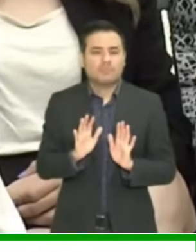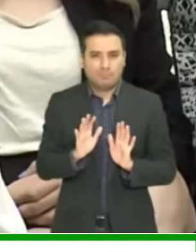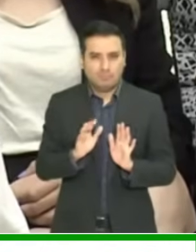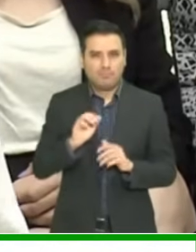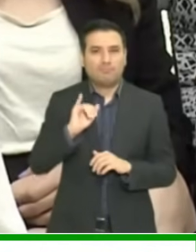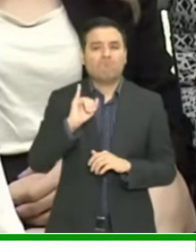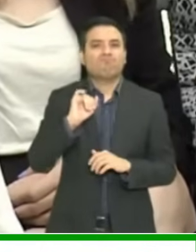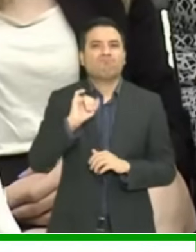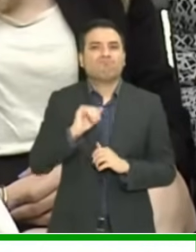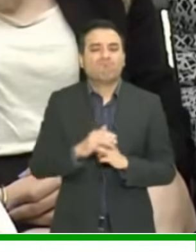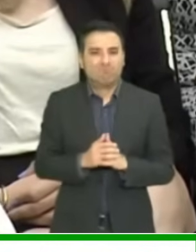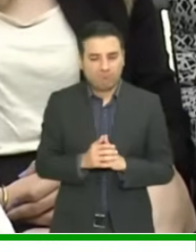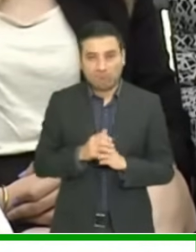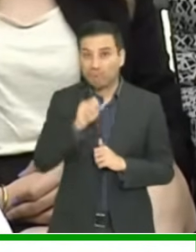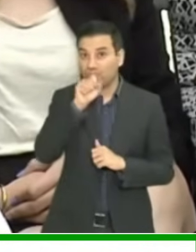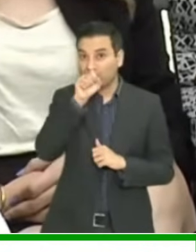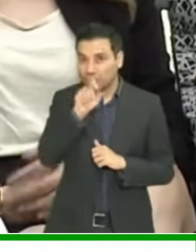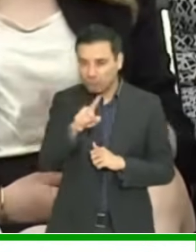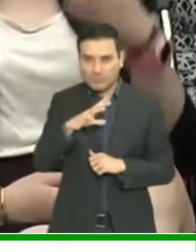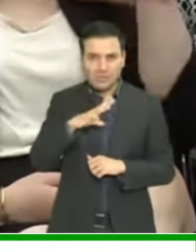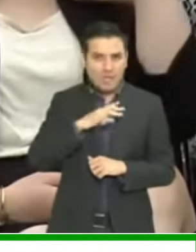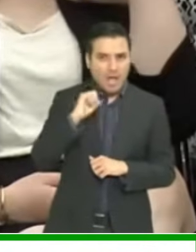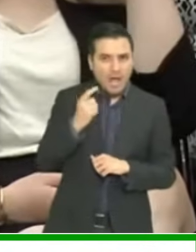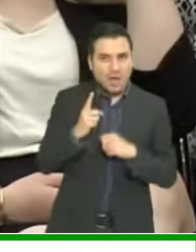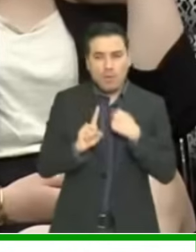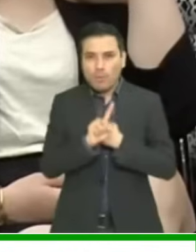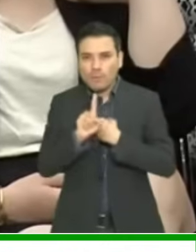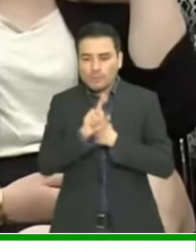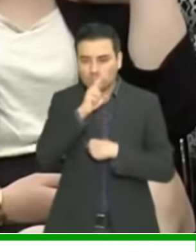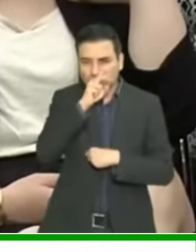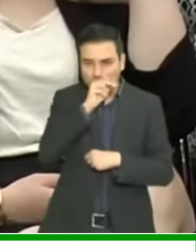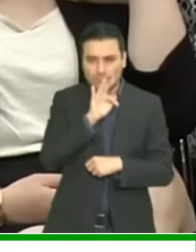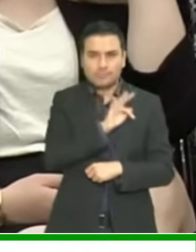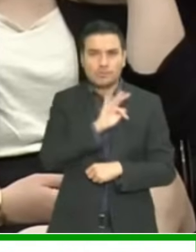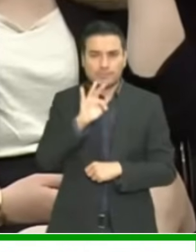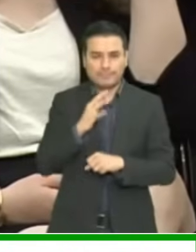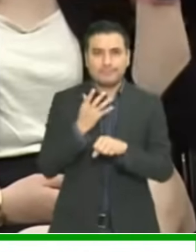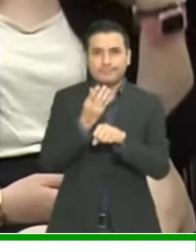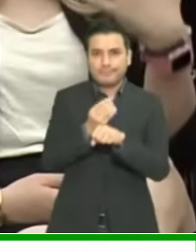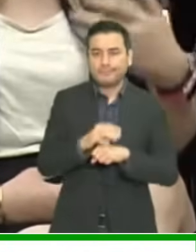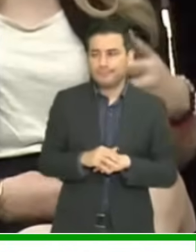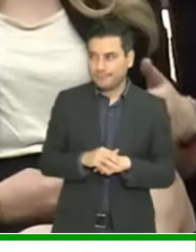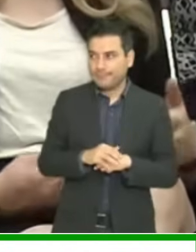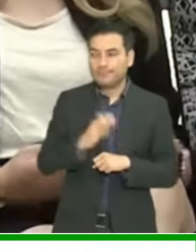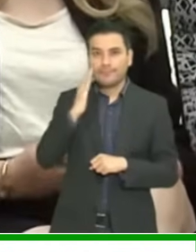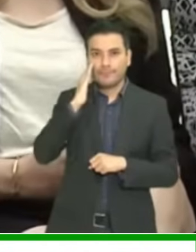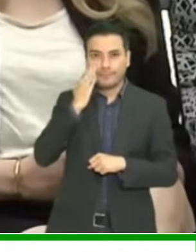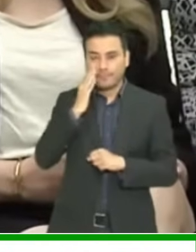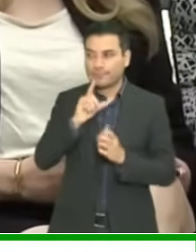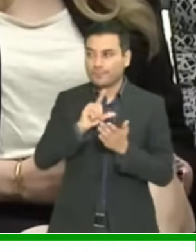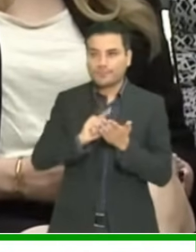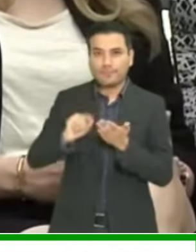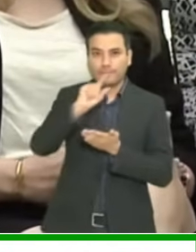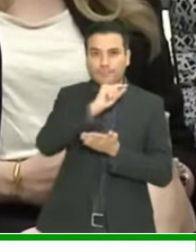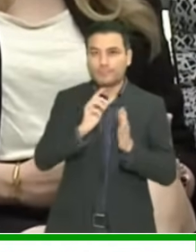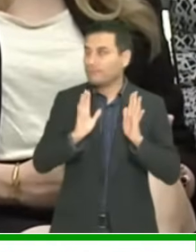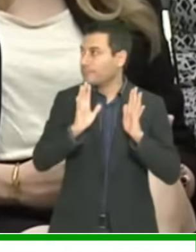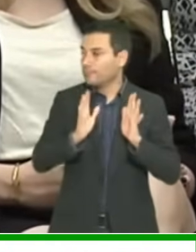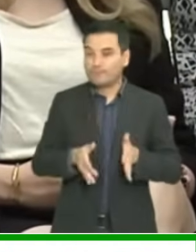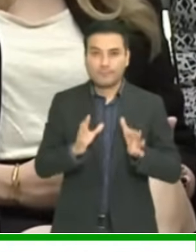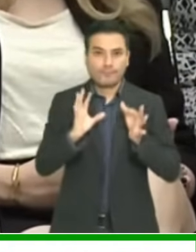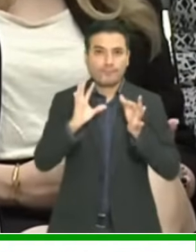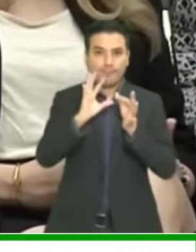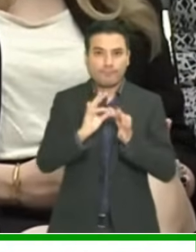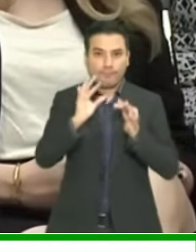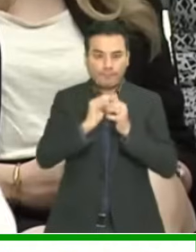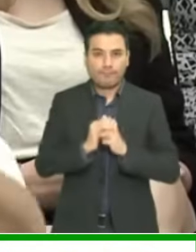pudiera incluso generar mucha inquietud. En las redes sociales ha habido una expresión muy importante de la diferencia que se ha